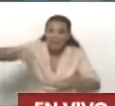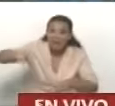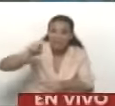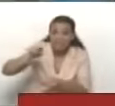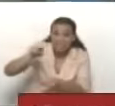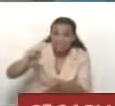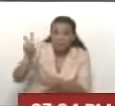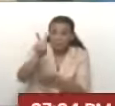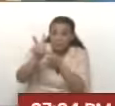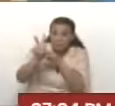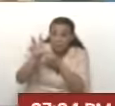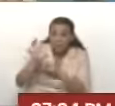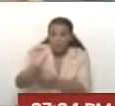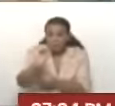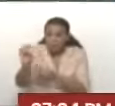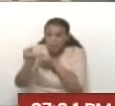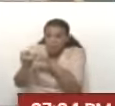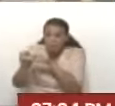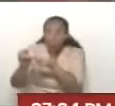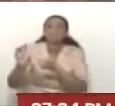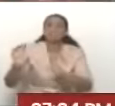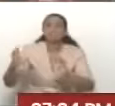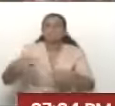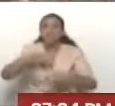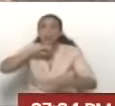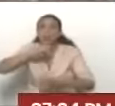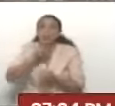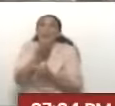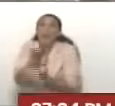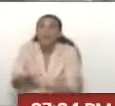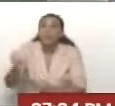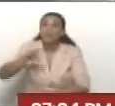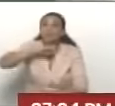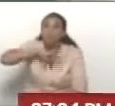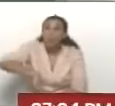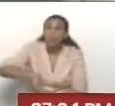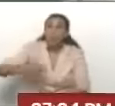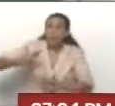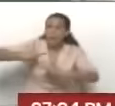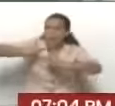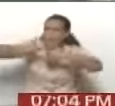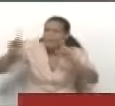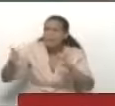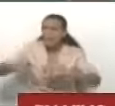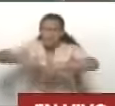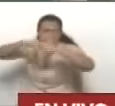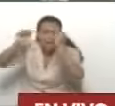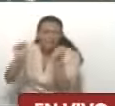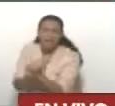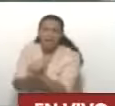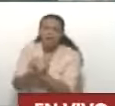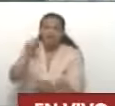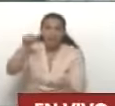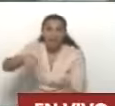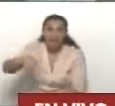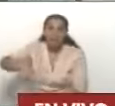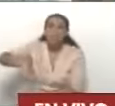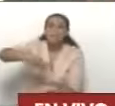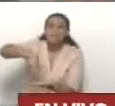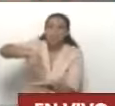de corazón rojo rojito, tierra de hombres y mujeres buenos. Aquí estamos,